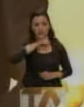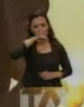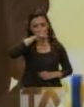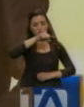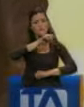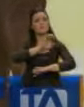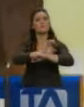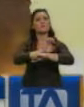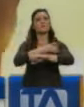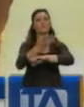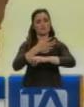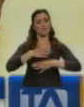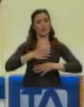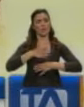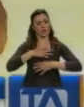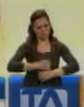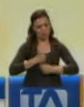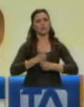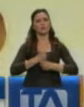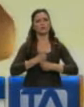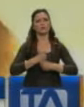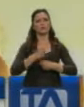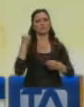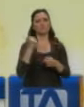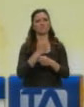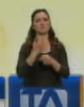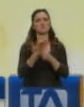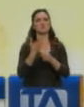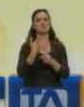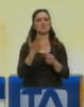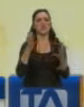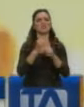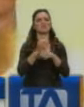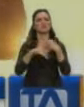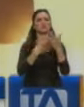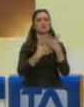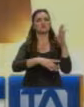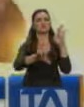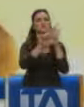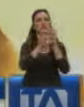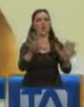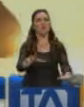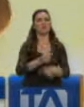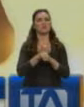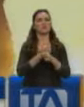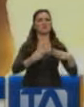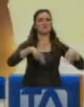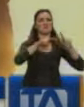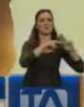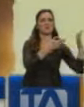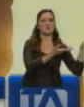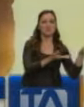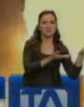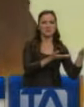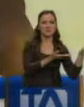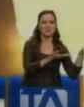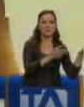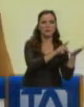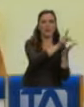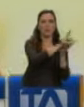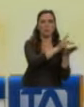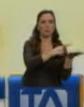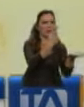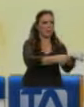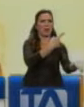seguros que hemos obrado con absoluta legalidad, recuperando unos valores claramente pagados de